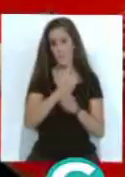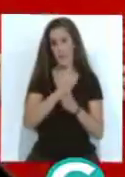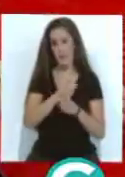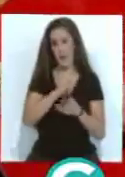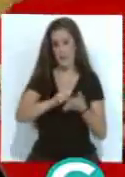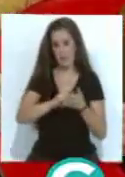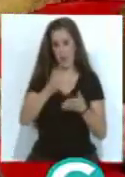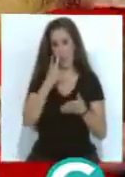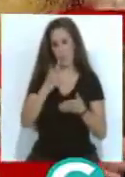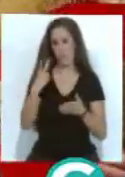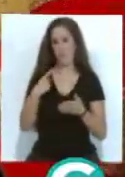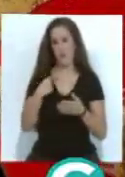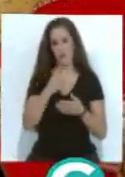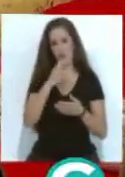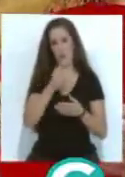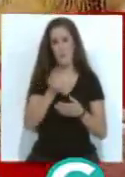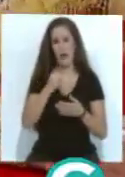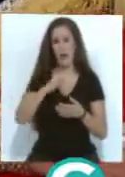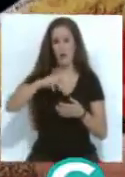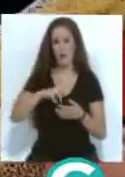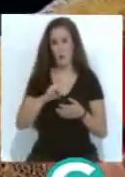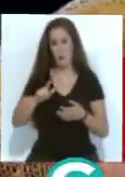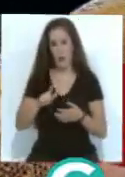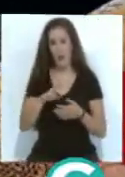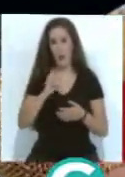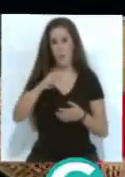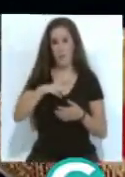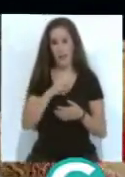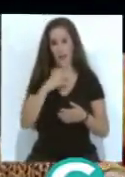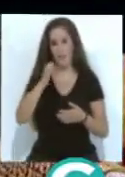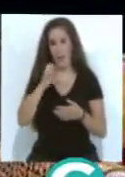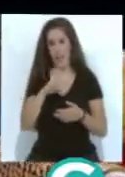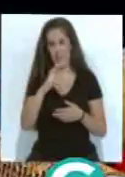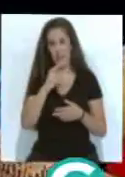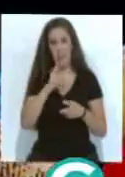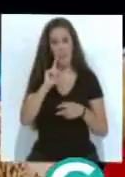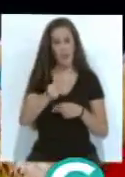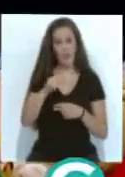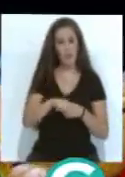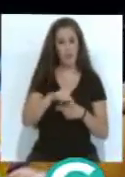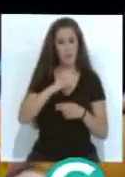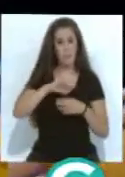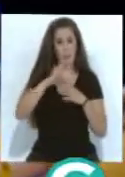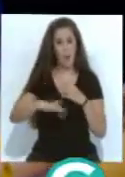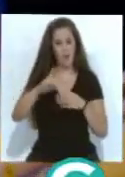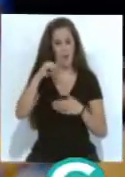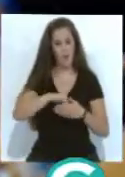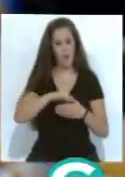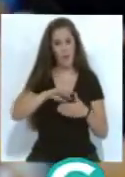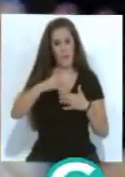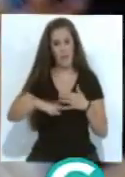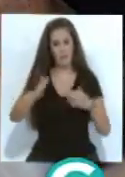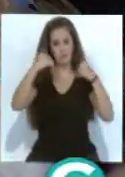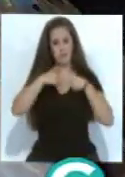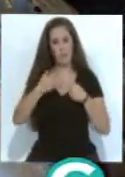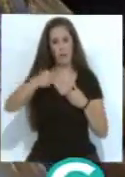últimos años por Juan Manuel Romero Bey. La dirección de esta nueva comparsa, El Pozo de las Mareas, correrá a cargo de